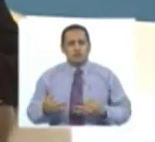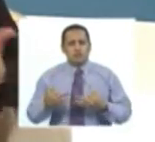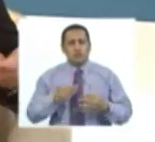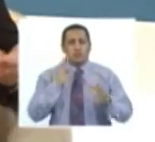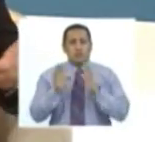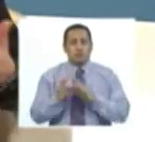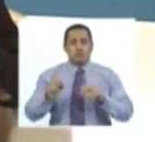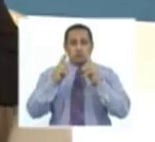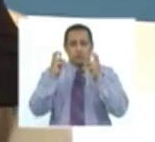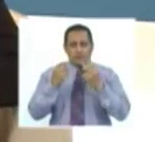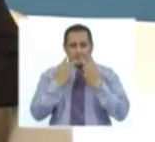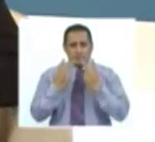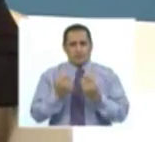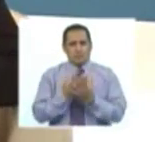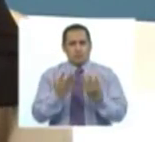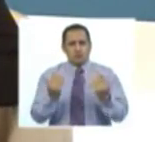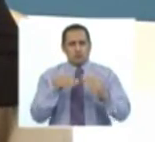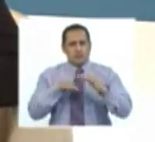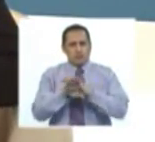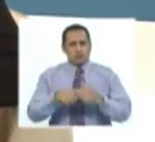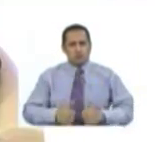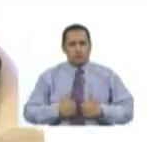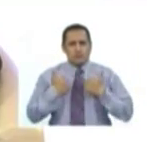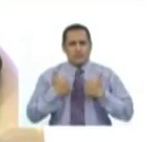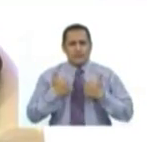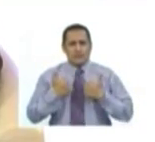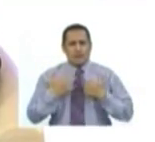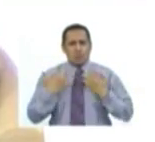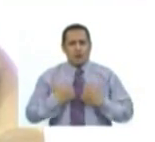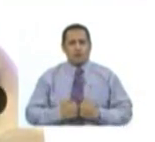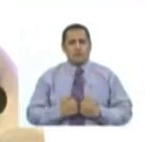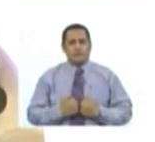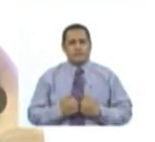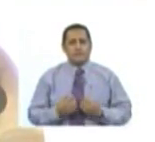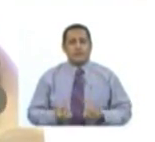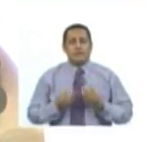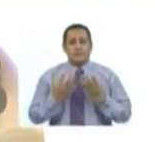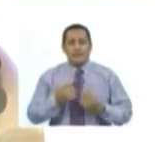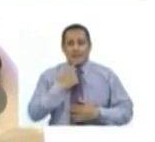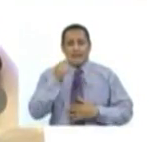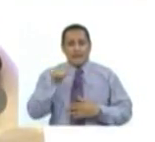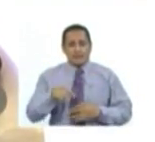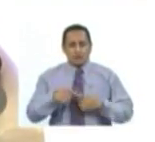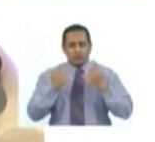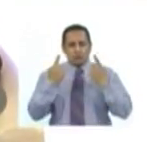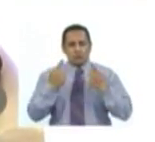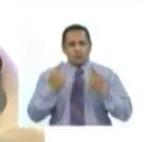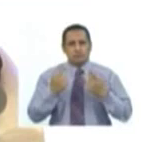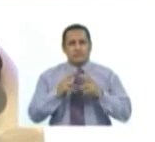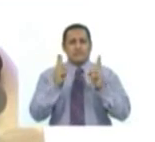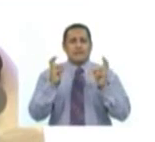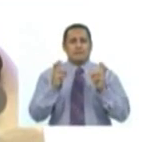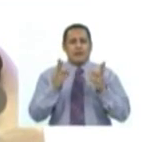Un tema con el que se van a ver muchísimo, ¿no?, durante su carrera. Sí, bueno, este es un concepto